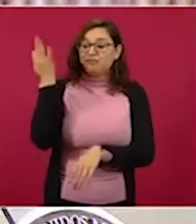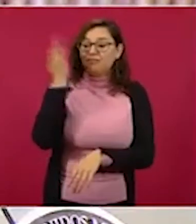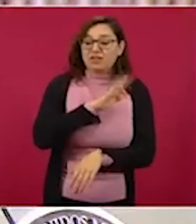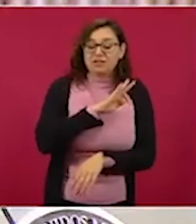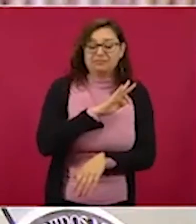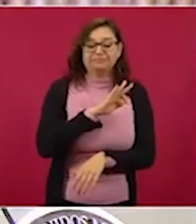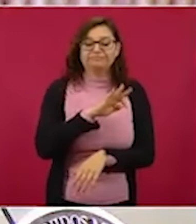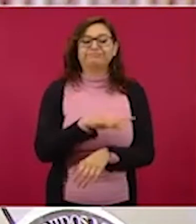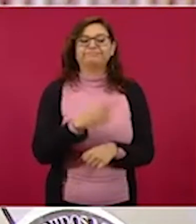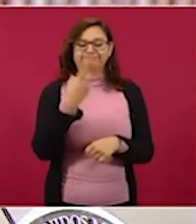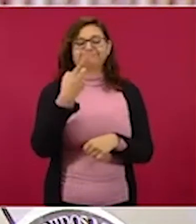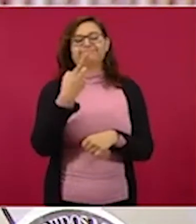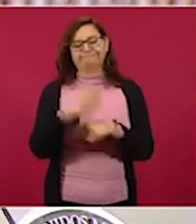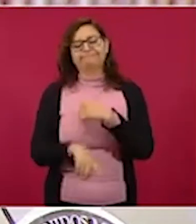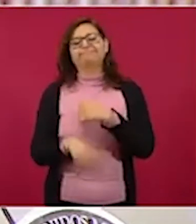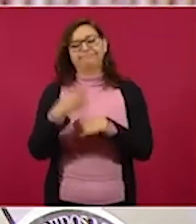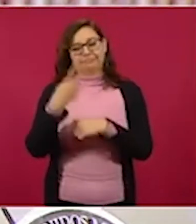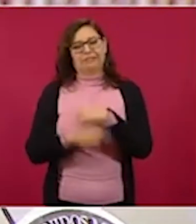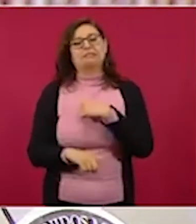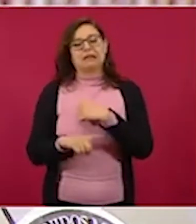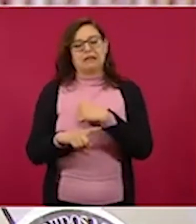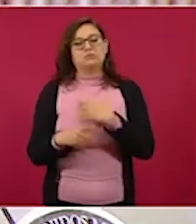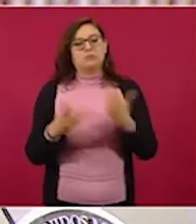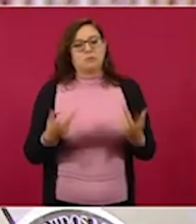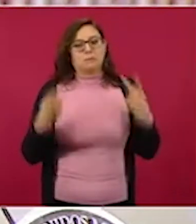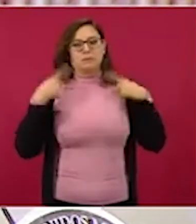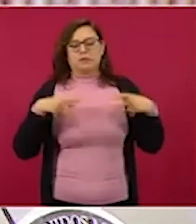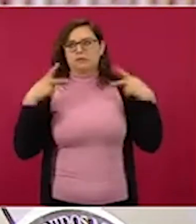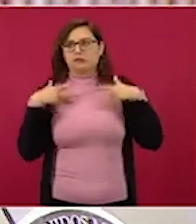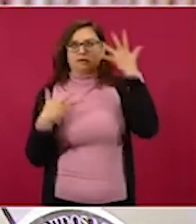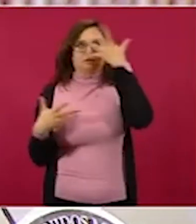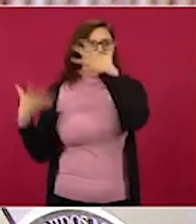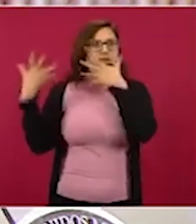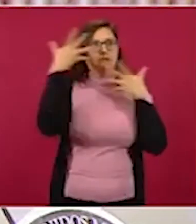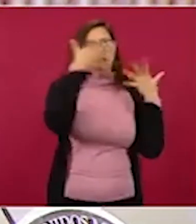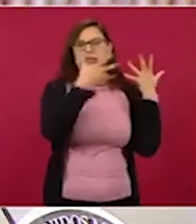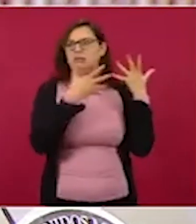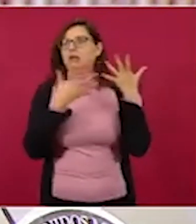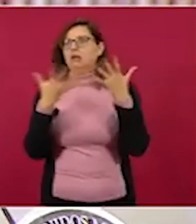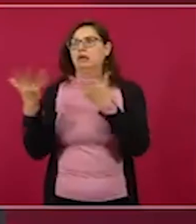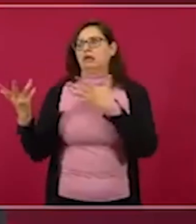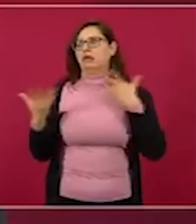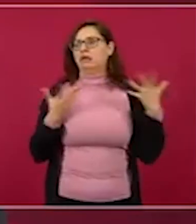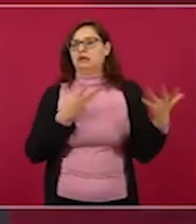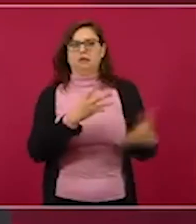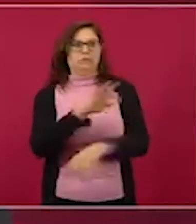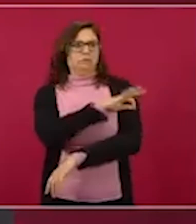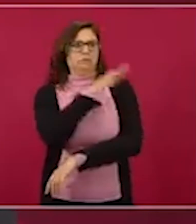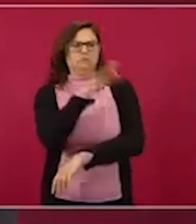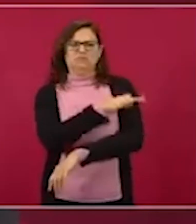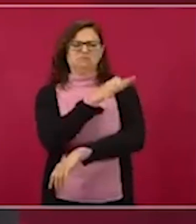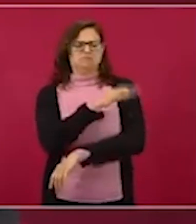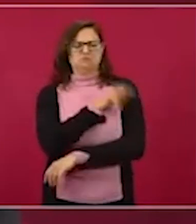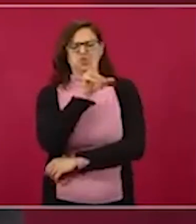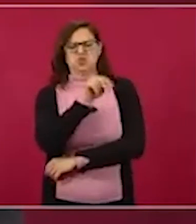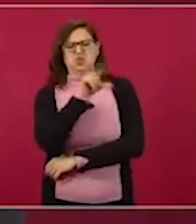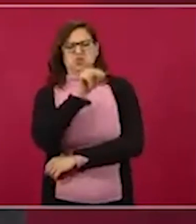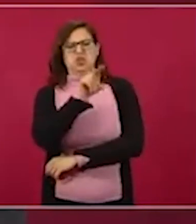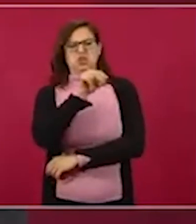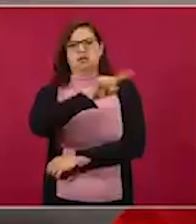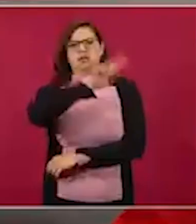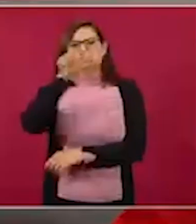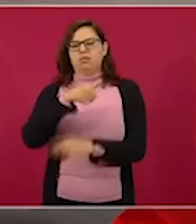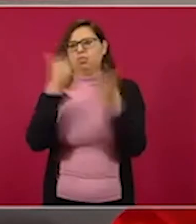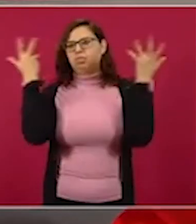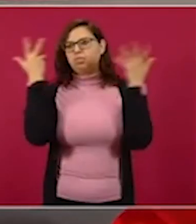las personas las confunden les hace evitar una medida preventiva tan importante como la vacuna y luego se ven las consecuencias